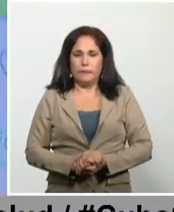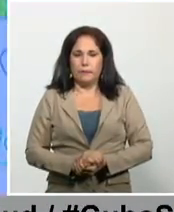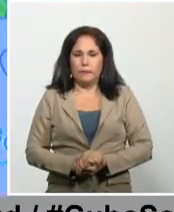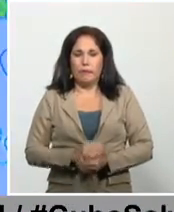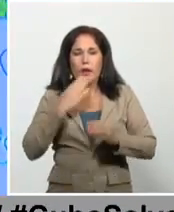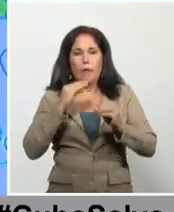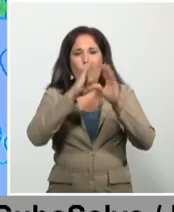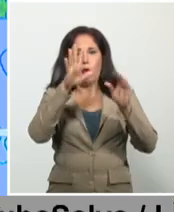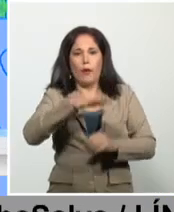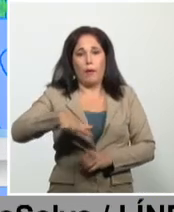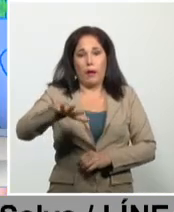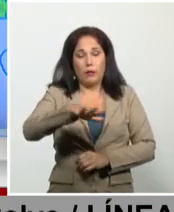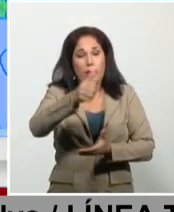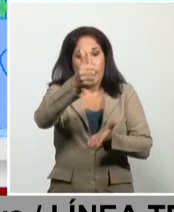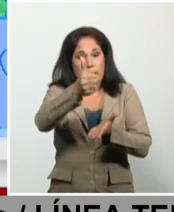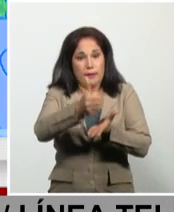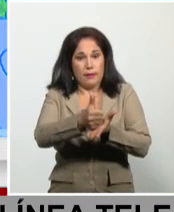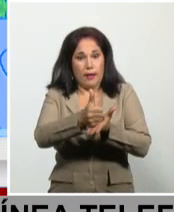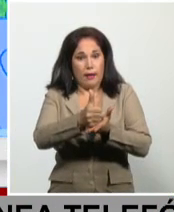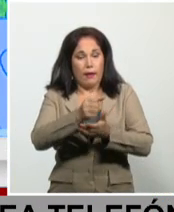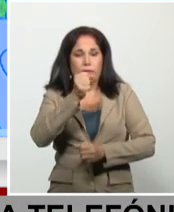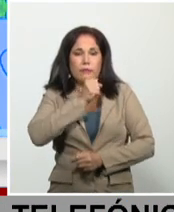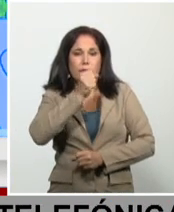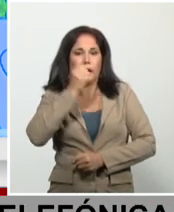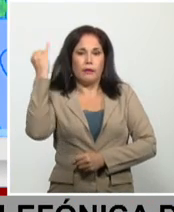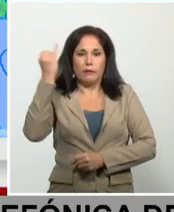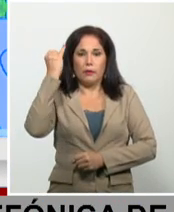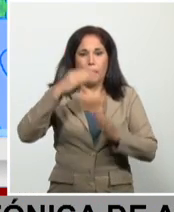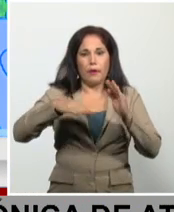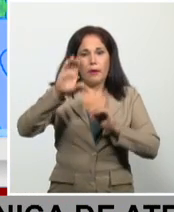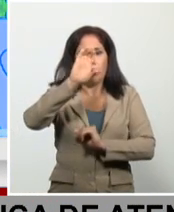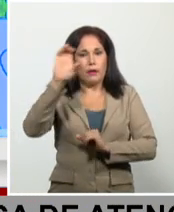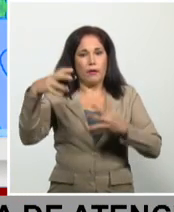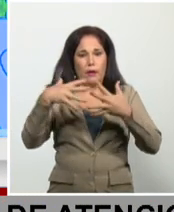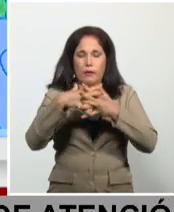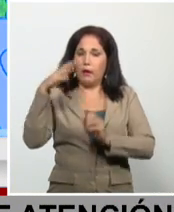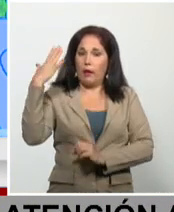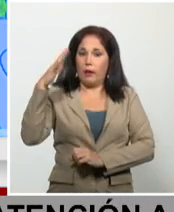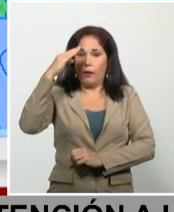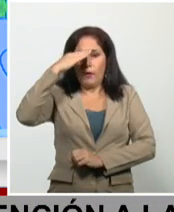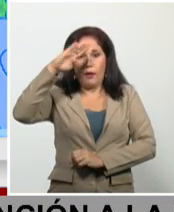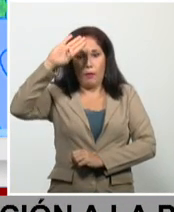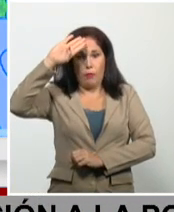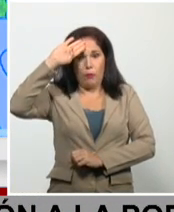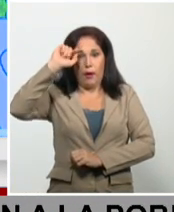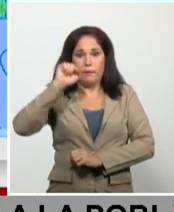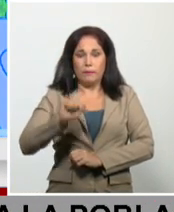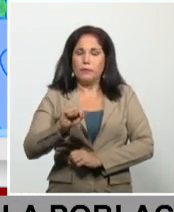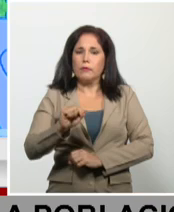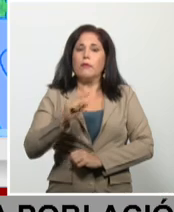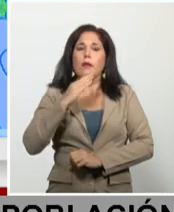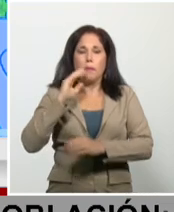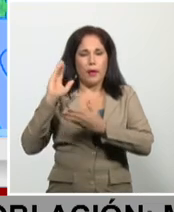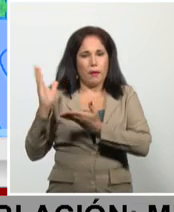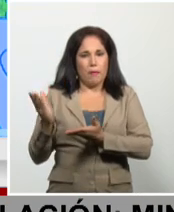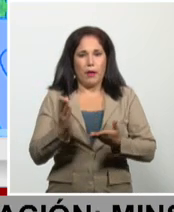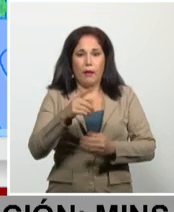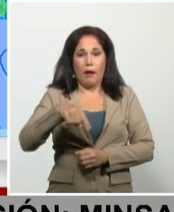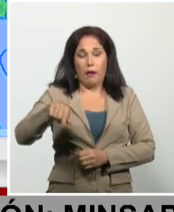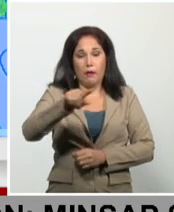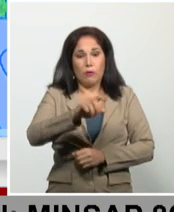Buenos días. Desde la sede del Centro de Prensa Internacional del Ministerio de Relaciones Exteriores de la República de Cuba le damos la bienvenida